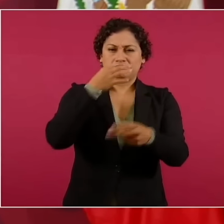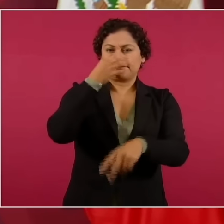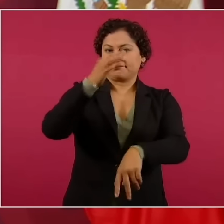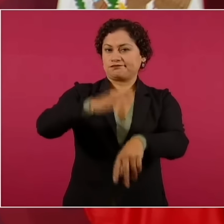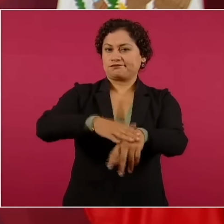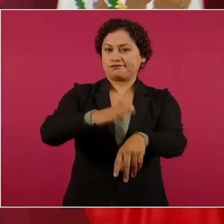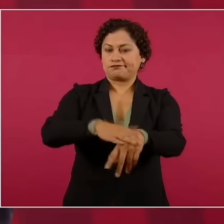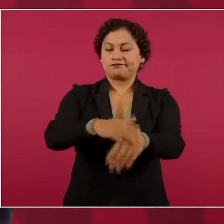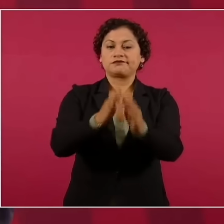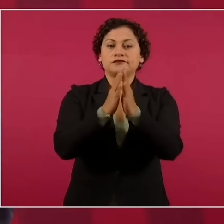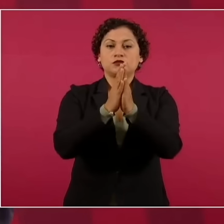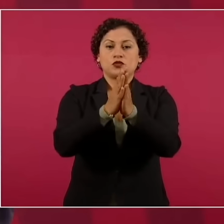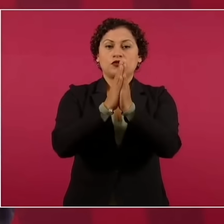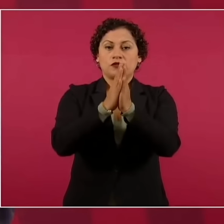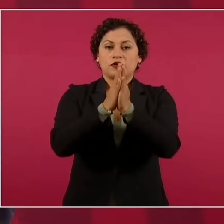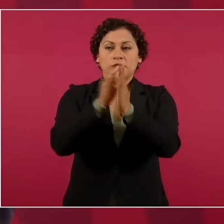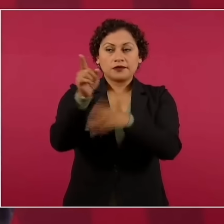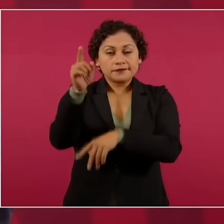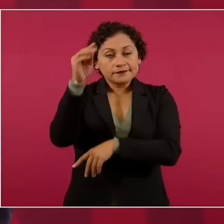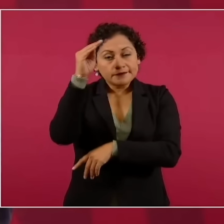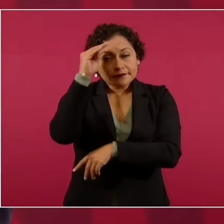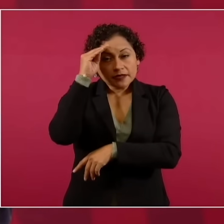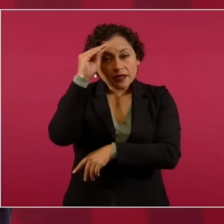no echen en saco roto